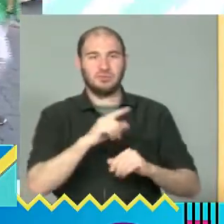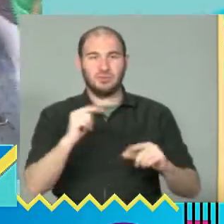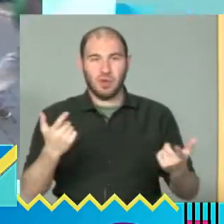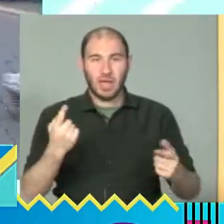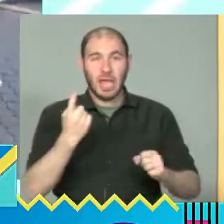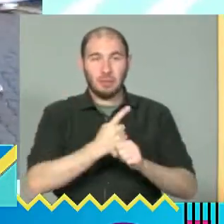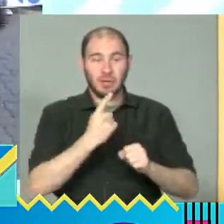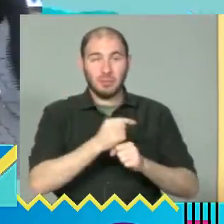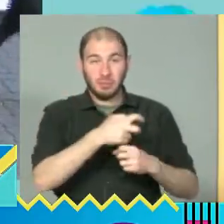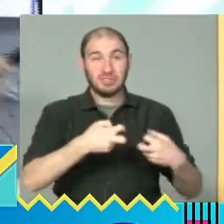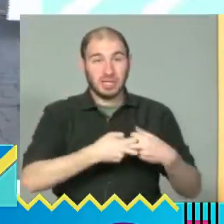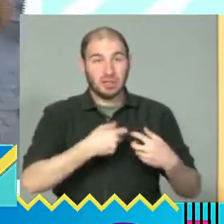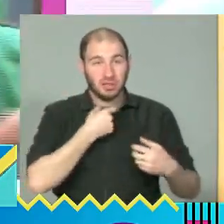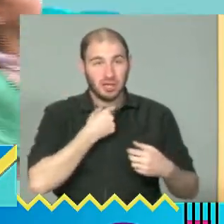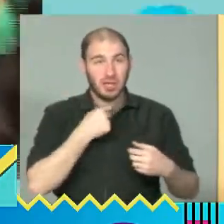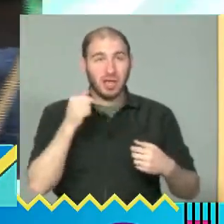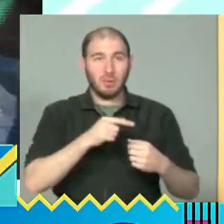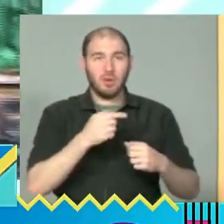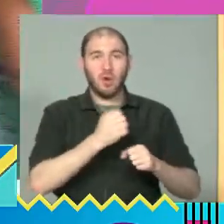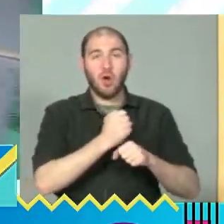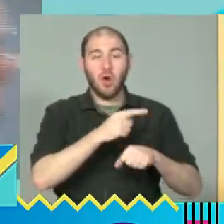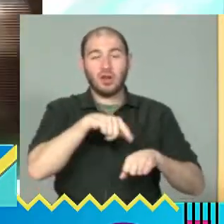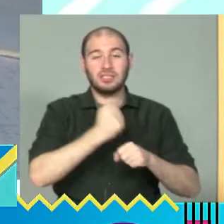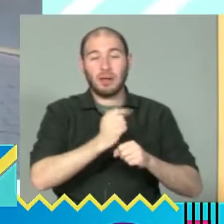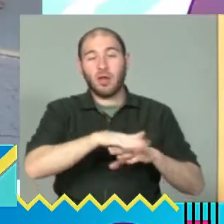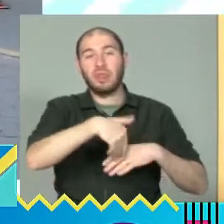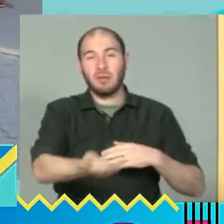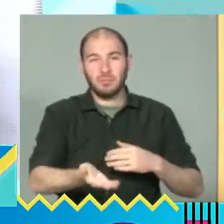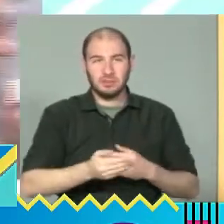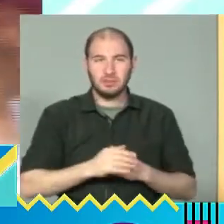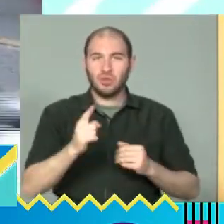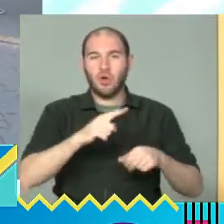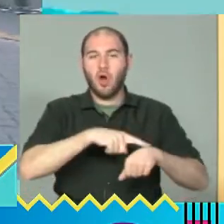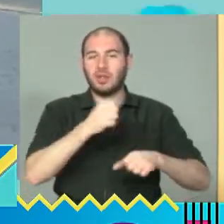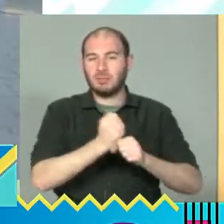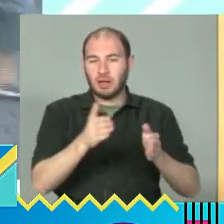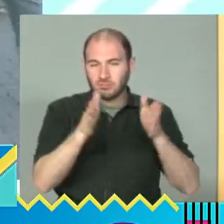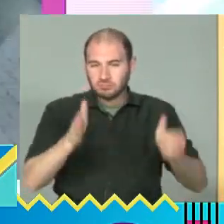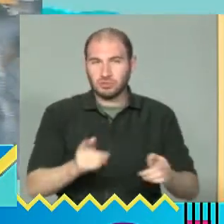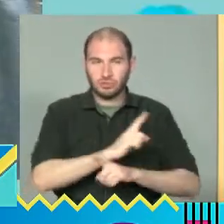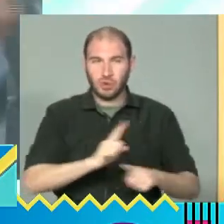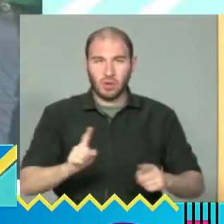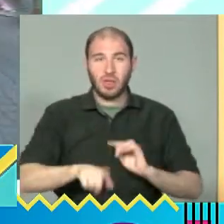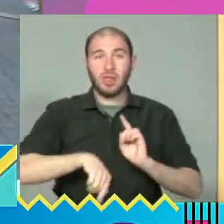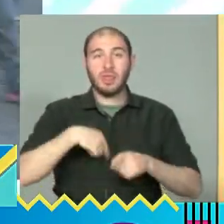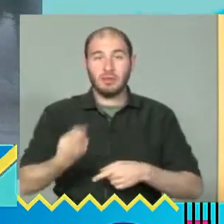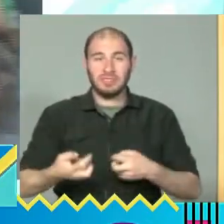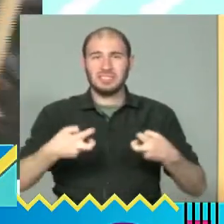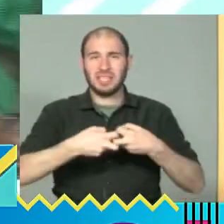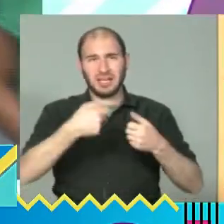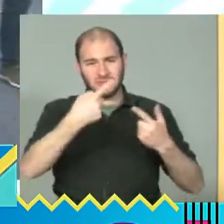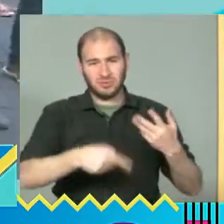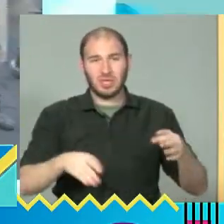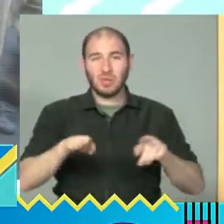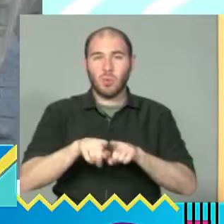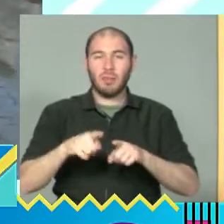primer lugar, si vos querés hacer sindicalismo, lo tenés que hacer después del horario de trabajo, no durante el horario de trabajo. Y en segundo lugar, hay tantos sindicatos como